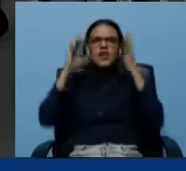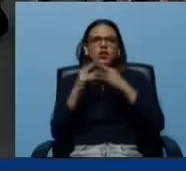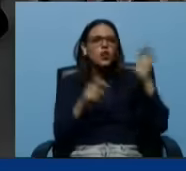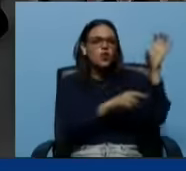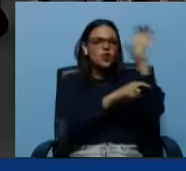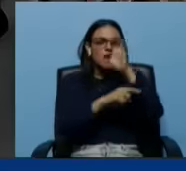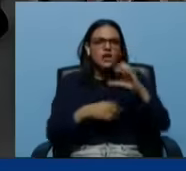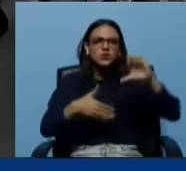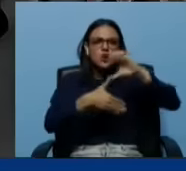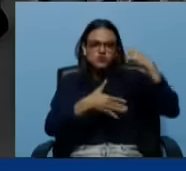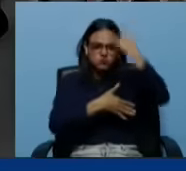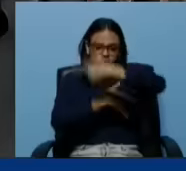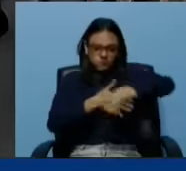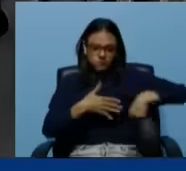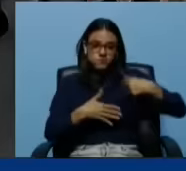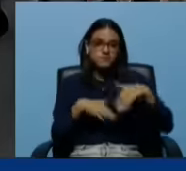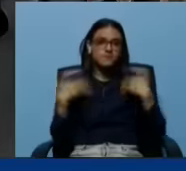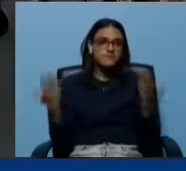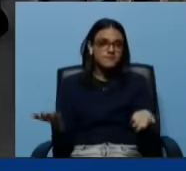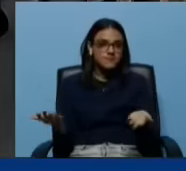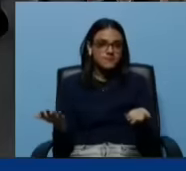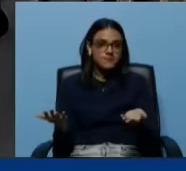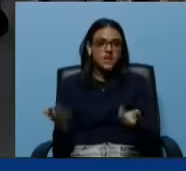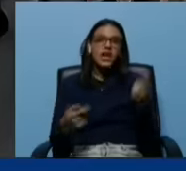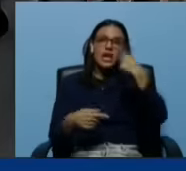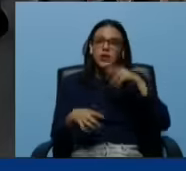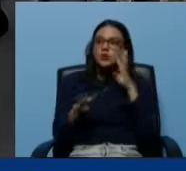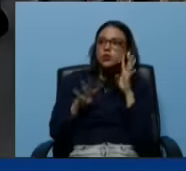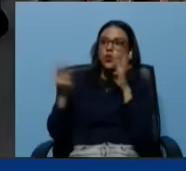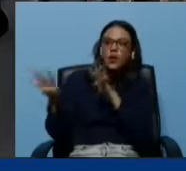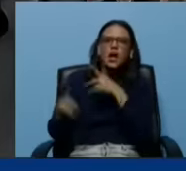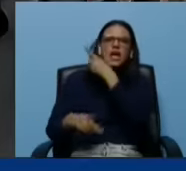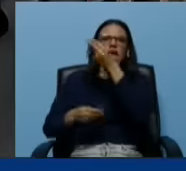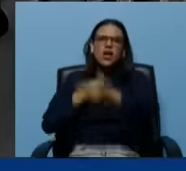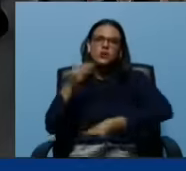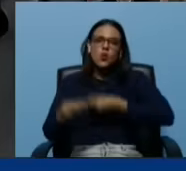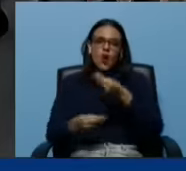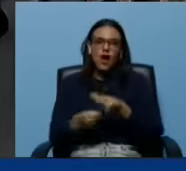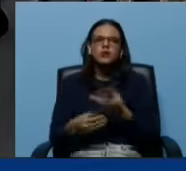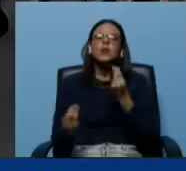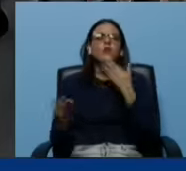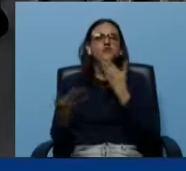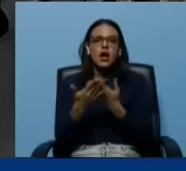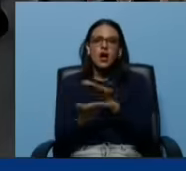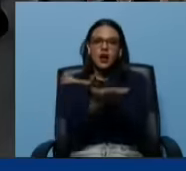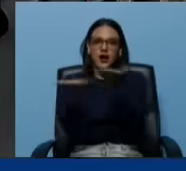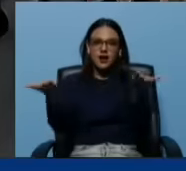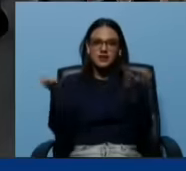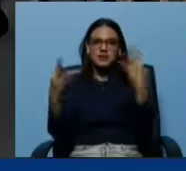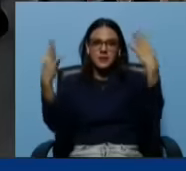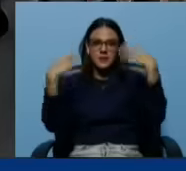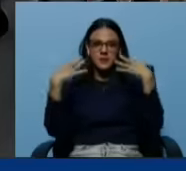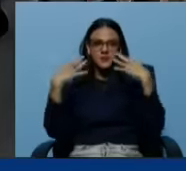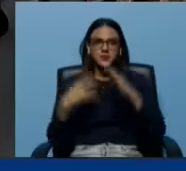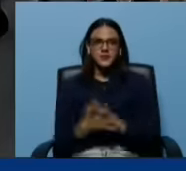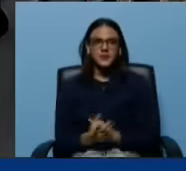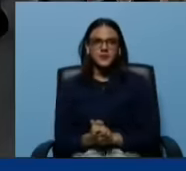naciones, lo que se ha evidenciado cuando dejan sus fronteras. Muchas gracias.